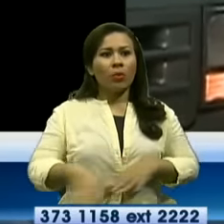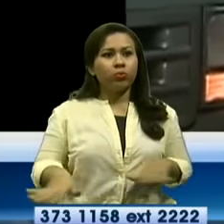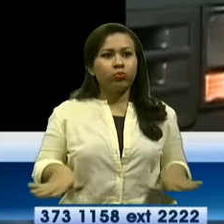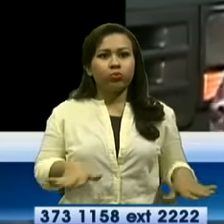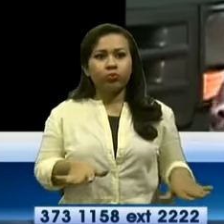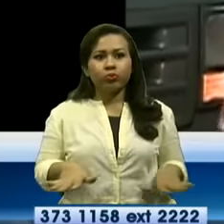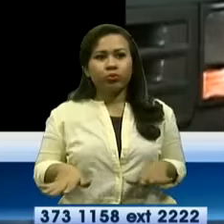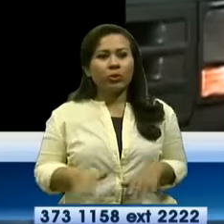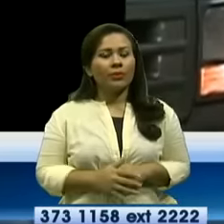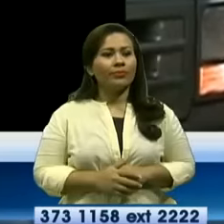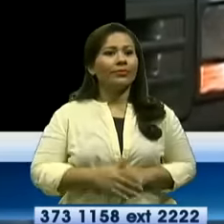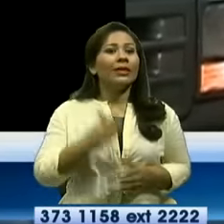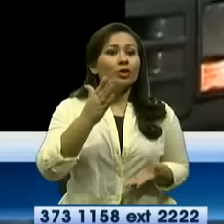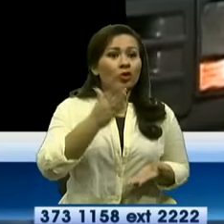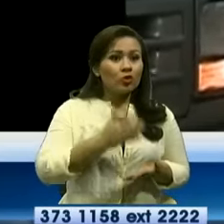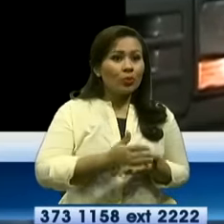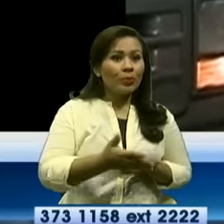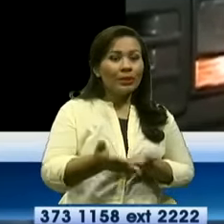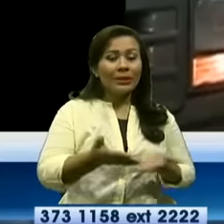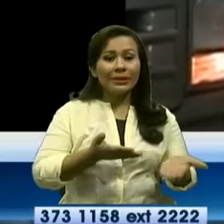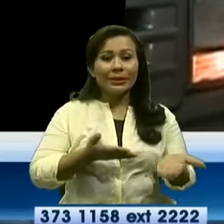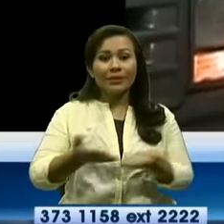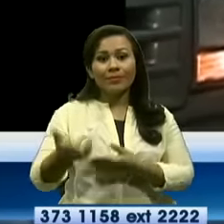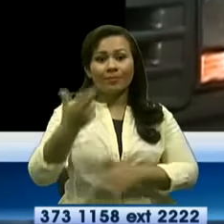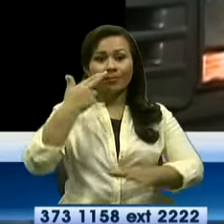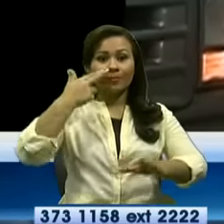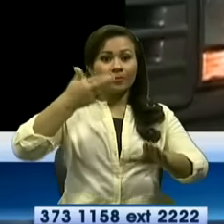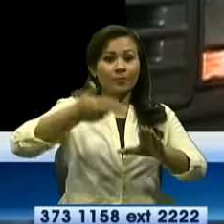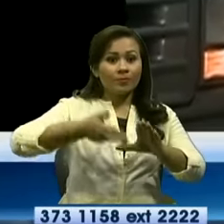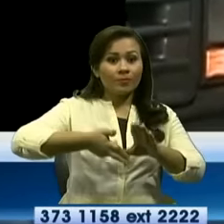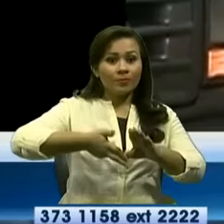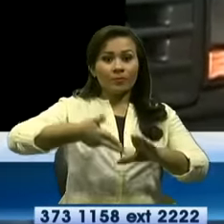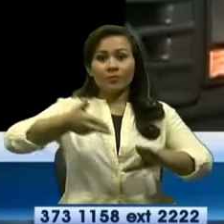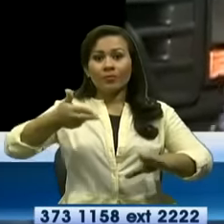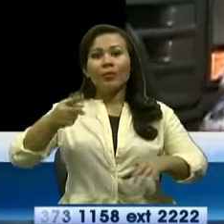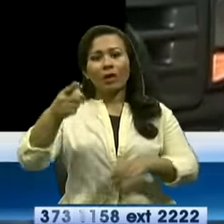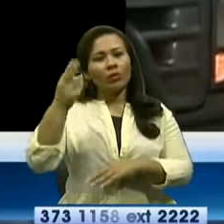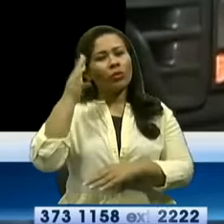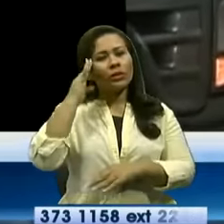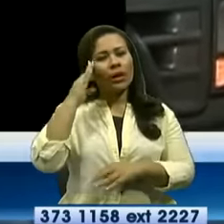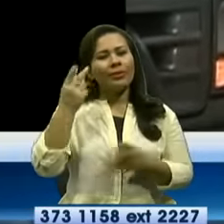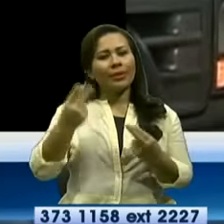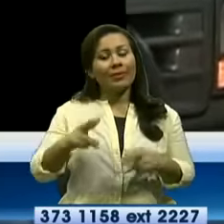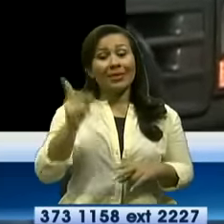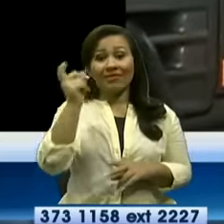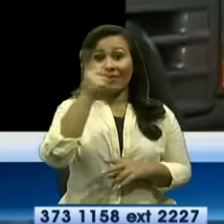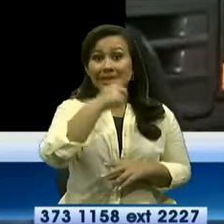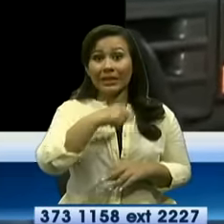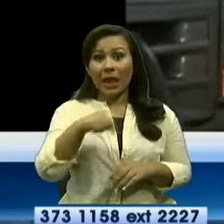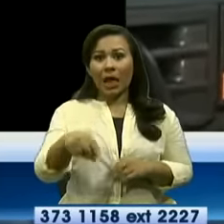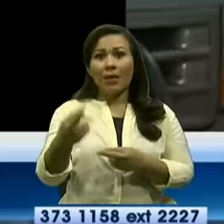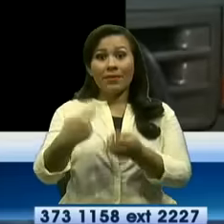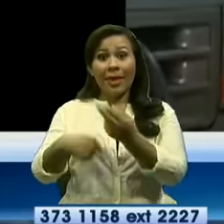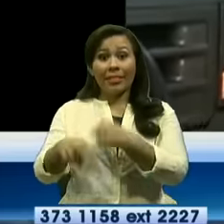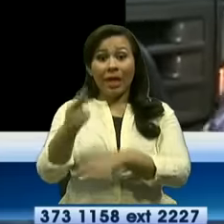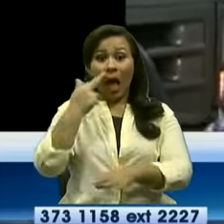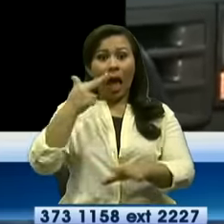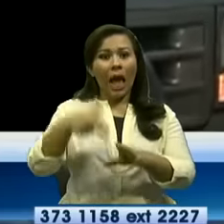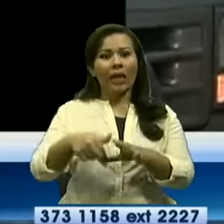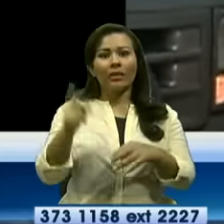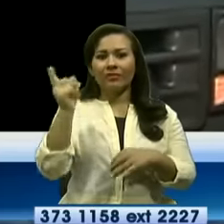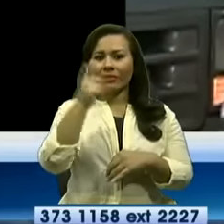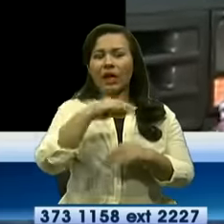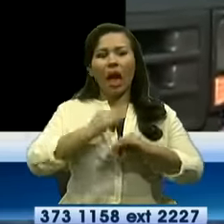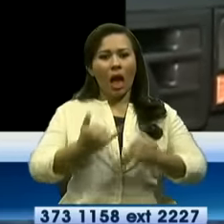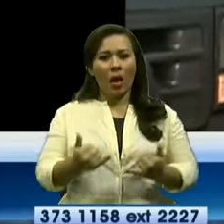terremoto. Se suspendió el servicio, ustedes pueden entender, amigos televidentes, tú también, Hugo, por la situación difícil que se estaba viviendo, pero desde